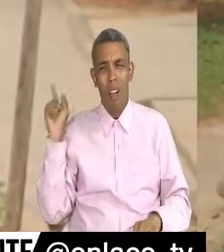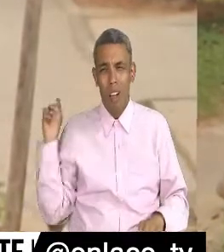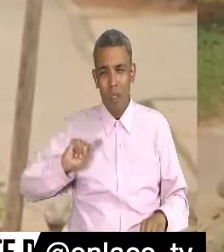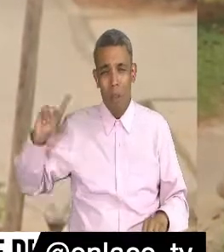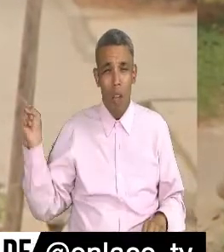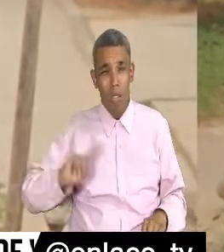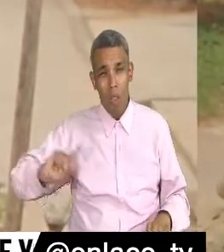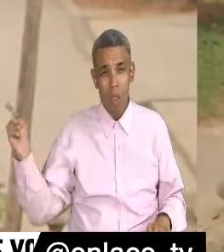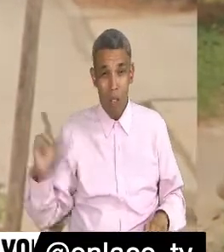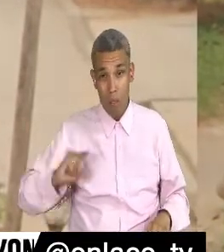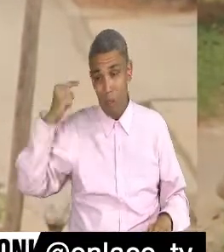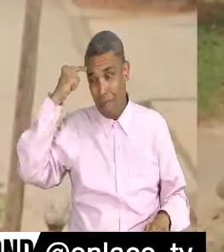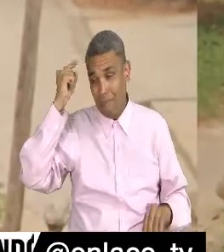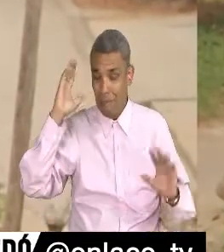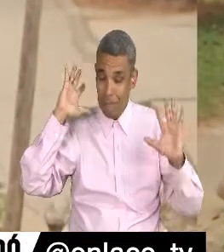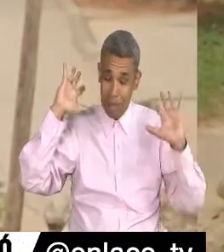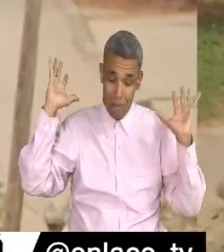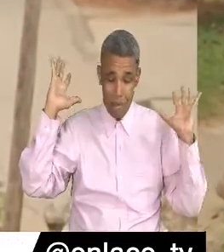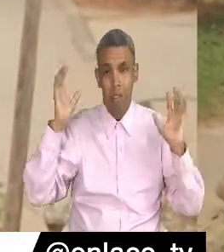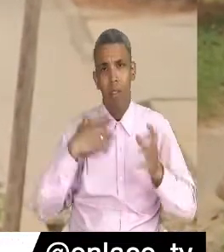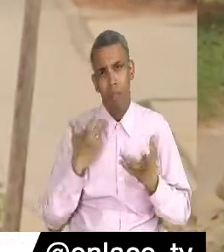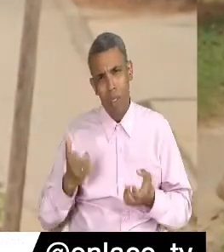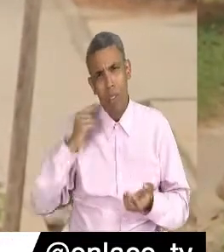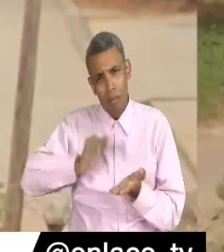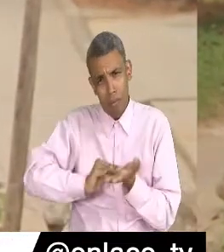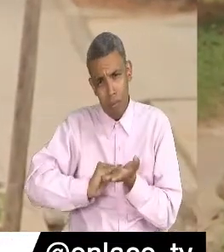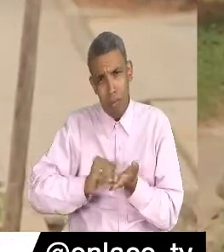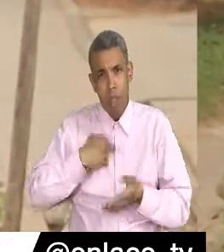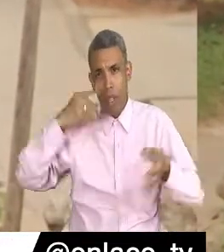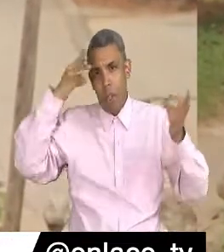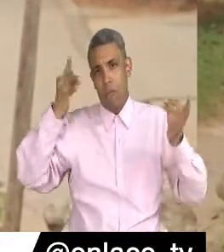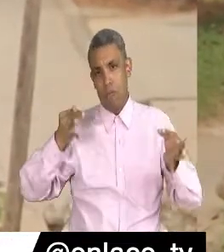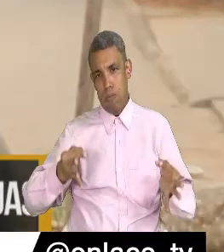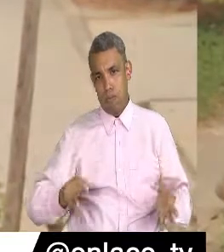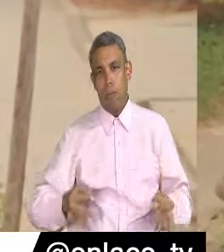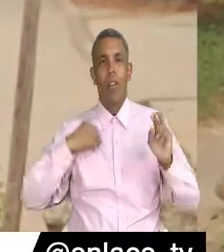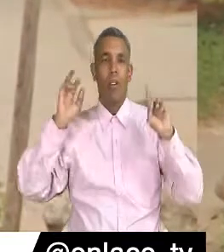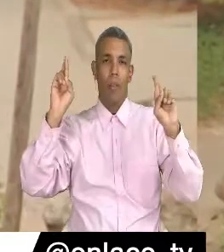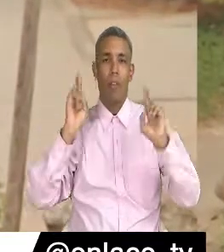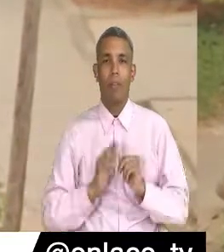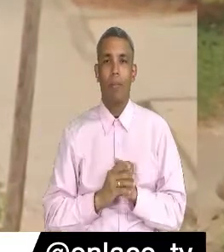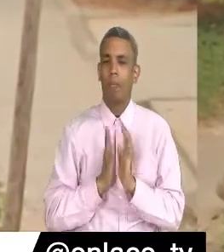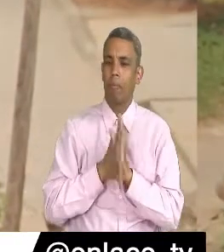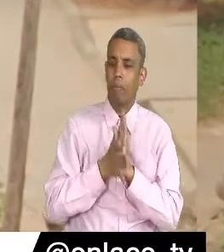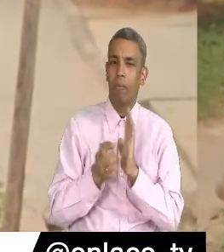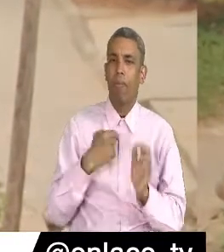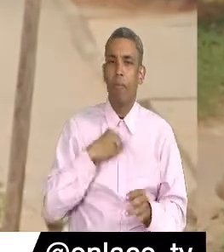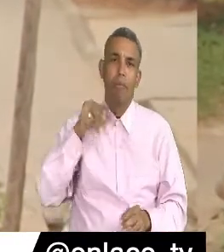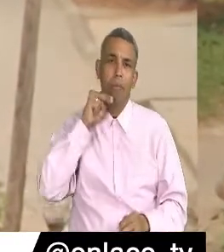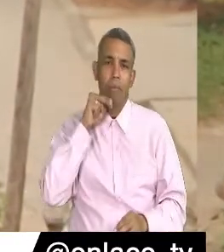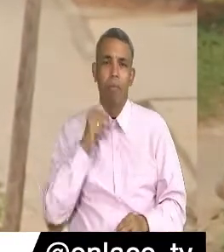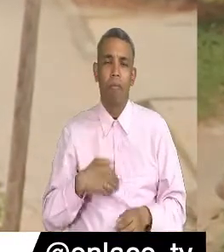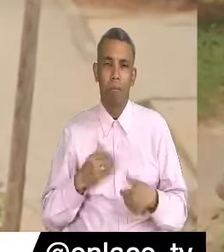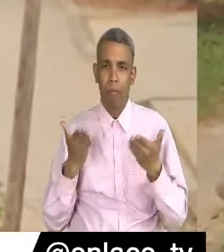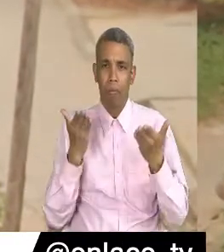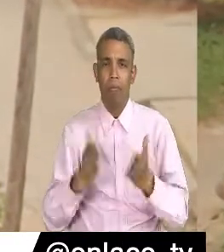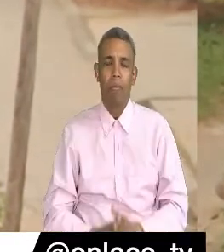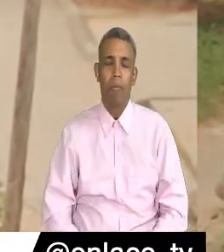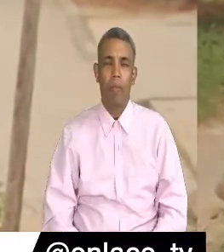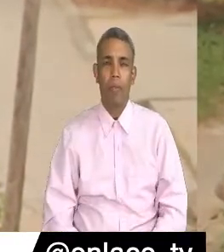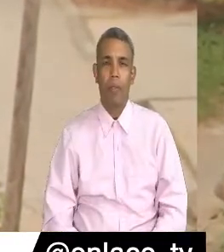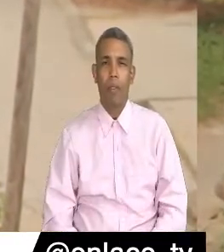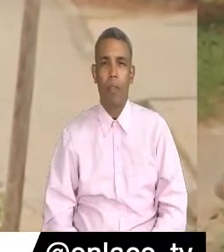hueco y solo esperan que sea intervenido lo más pronto posible. Este es un informe de Neila Cosio para Enlace Noticias con la cámara